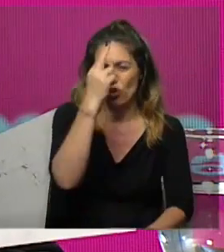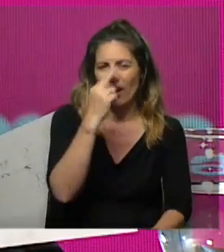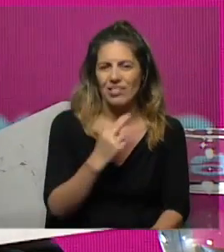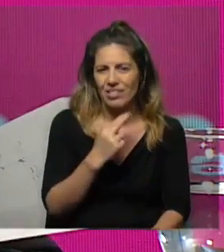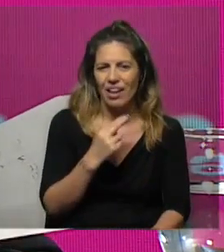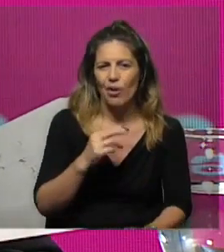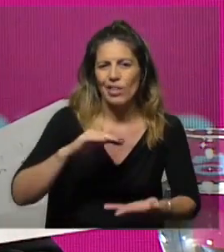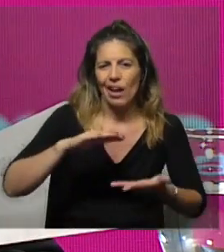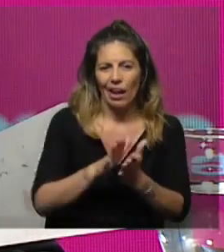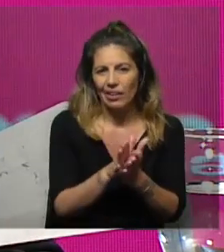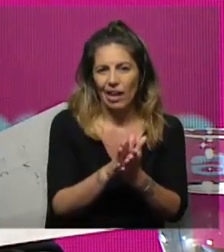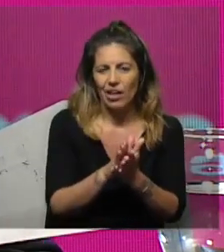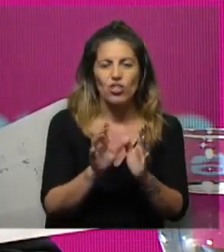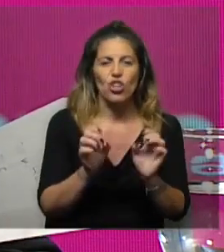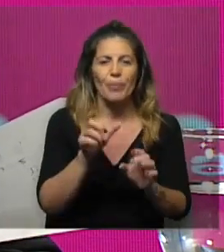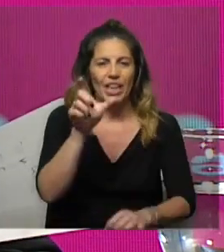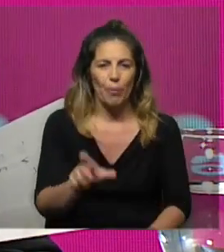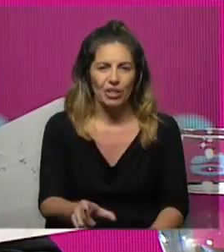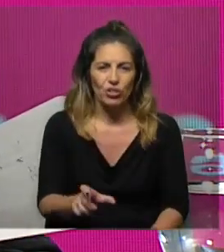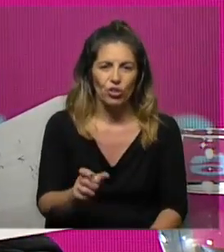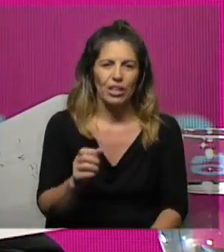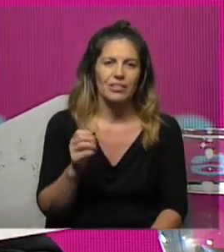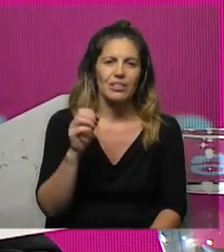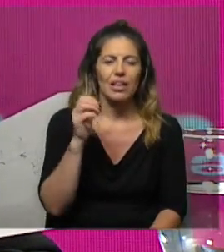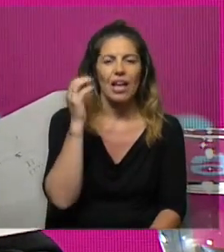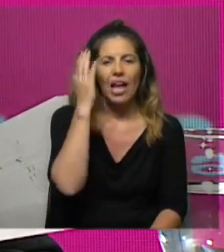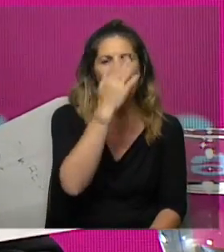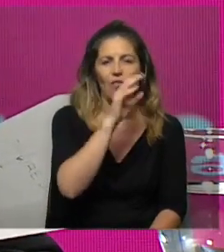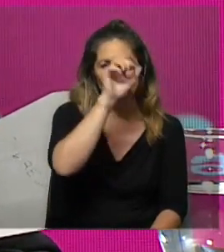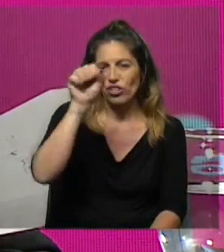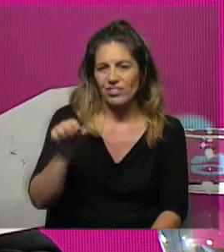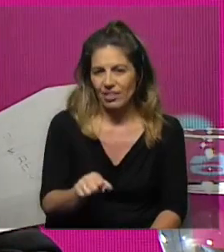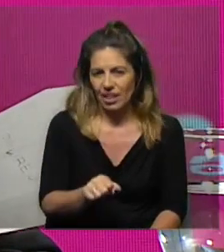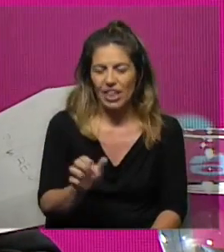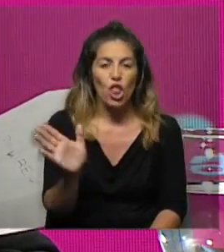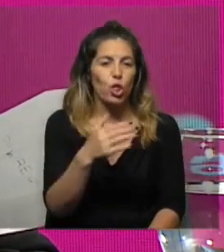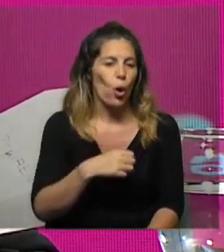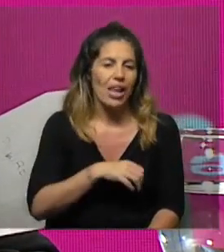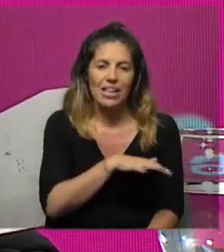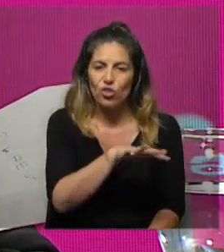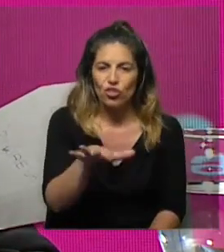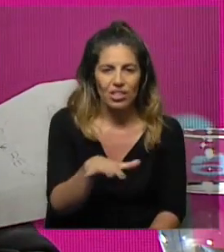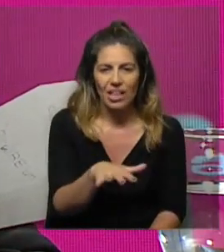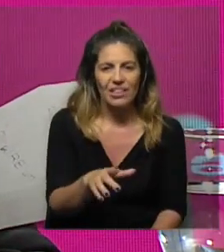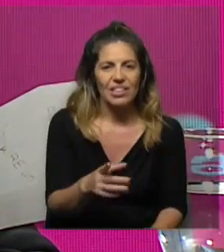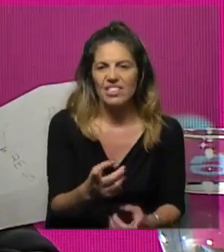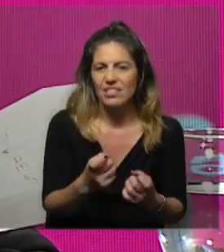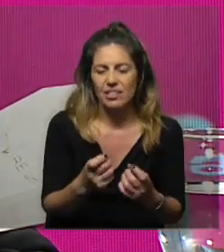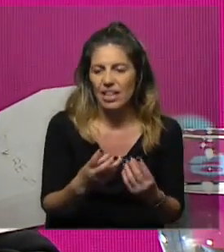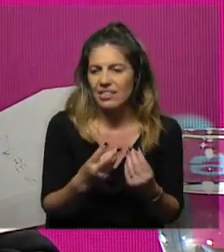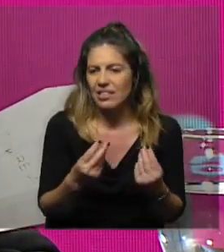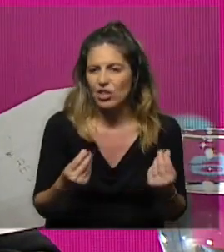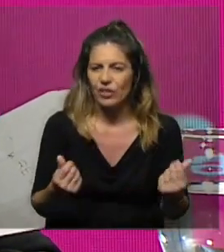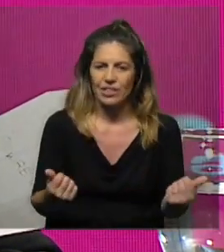erradicar solamente las personas afrodescendientes tenemos que toda la sociedad de alguna manera sensibilizarnos y poder de alguna manera